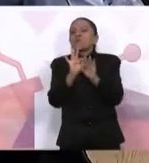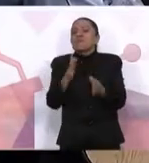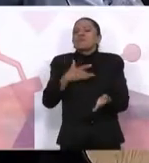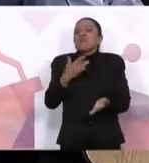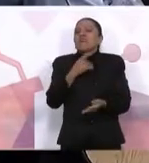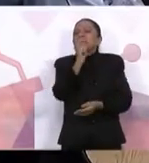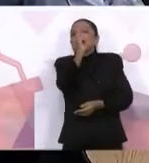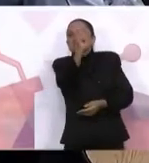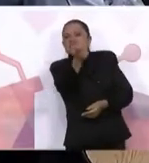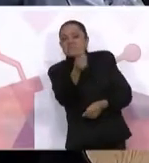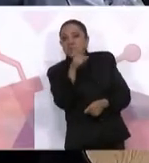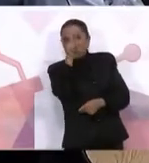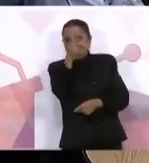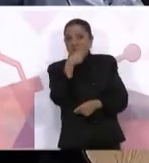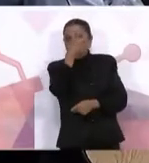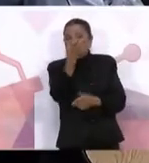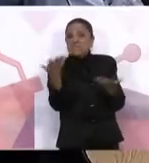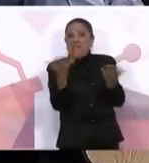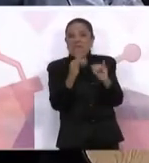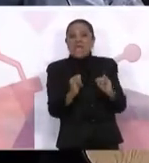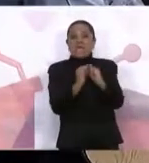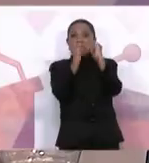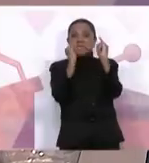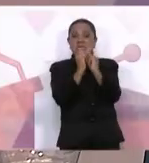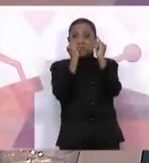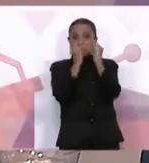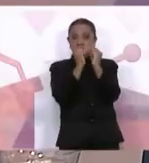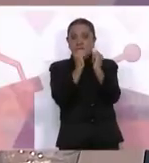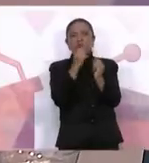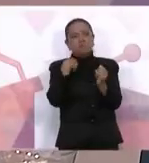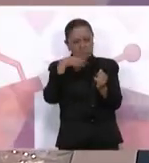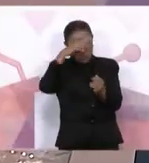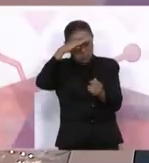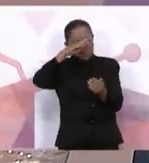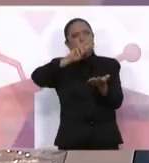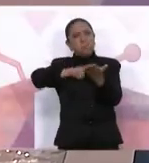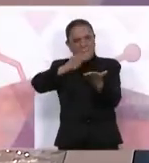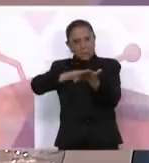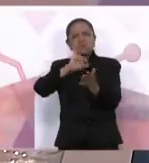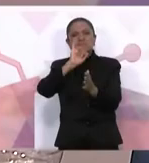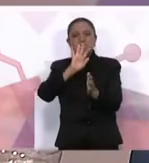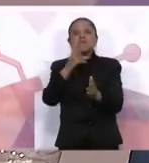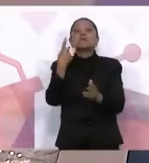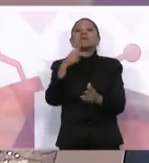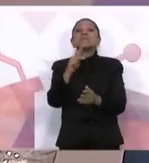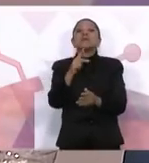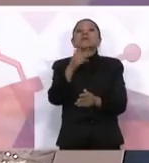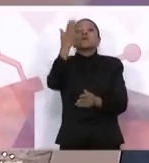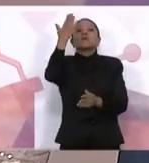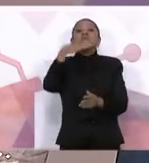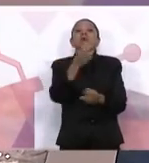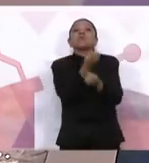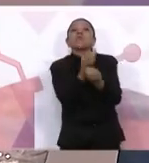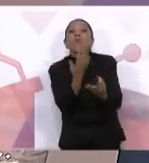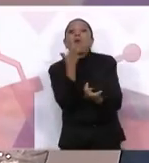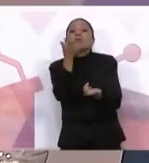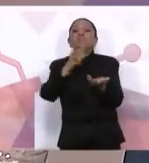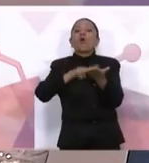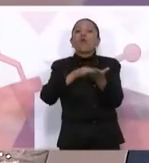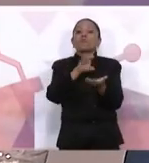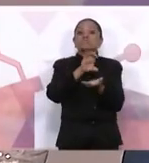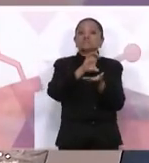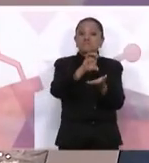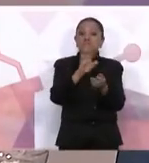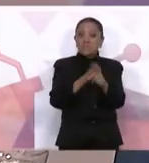institución que me parece valiosa hay que darle el matiz de saber cuánto nos pudiera costar la diabetes una enfermedad muy